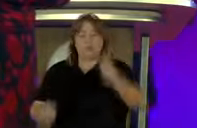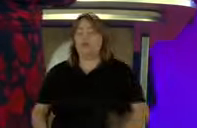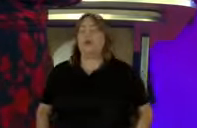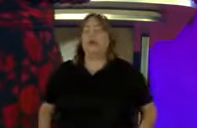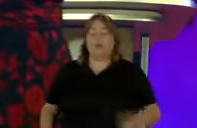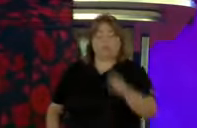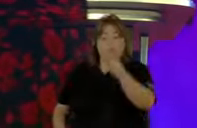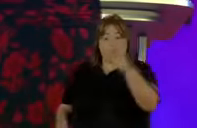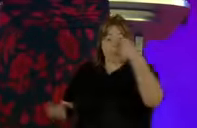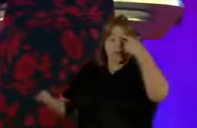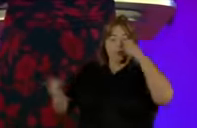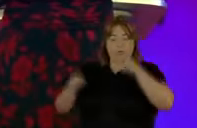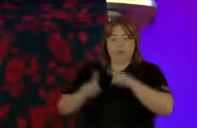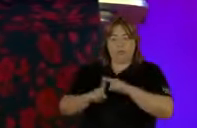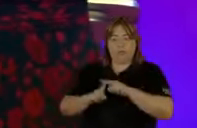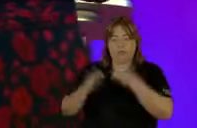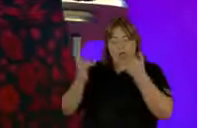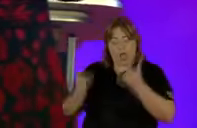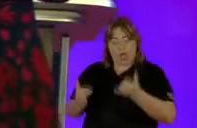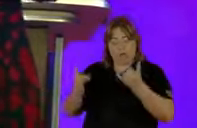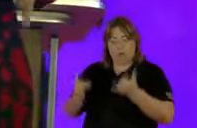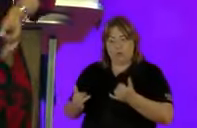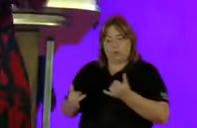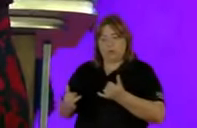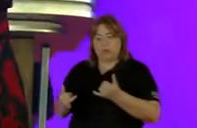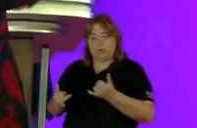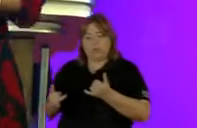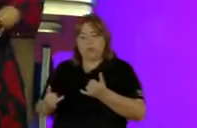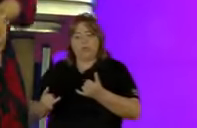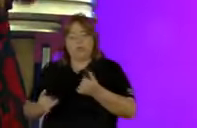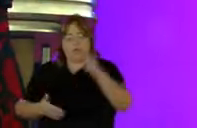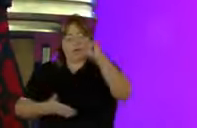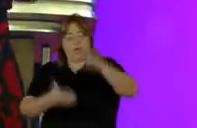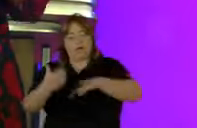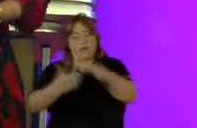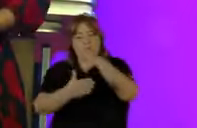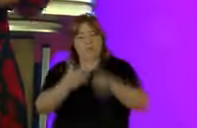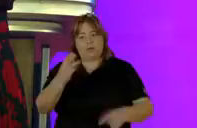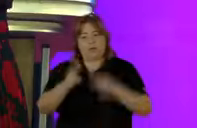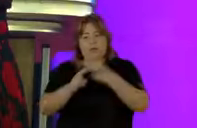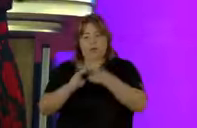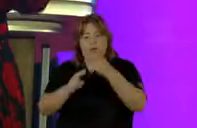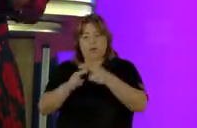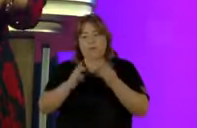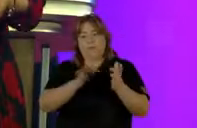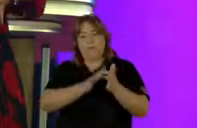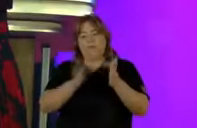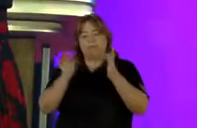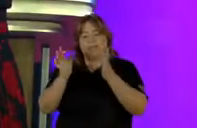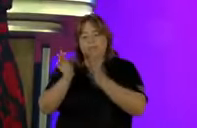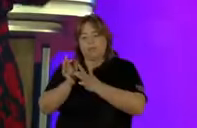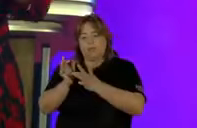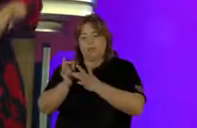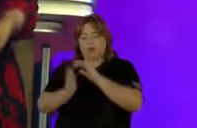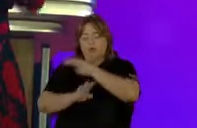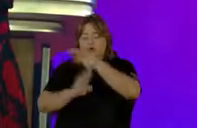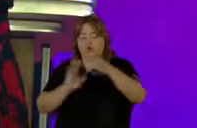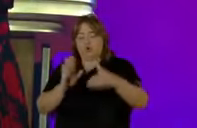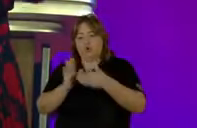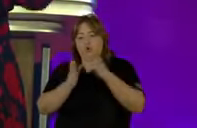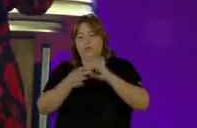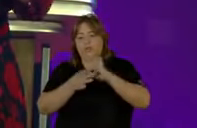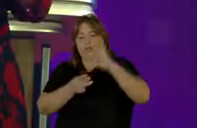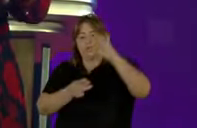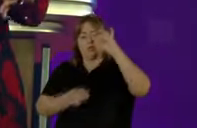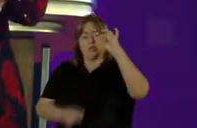muchísimas personas. Señor, ahora mismo reprendo en el nombre de Jesús todo espíritu